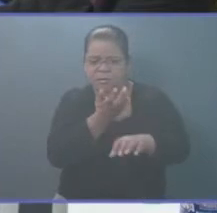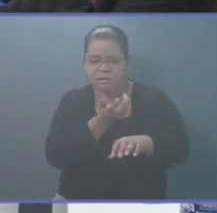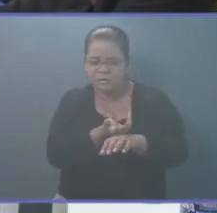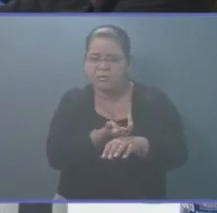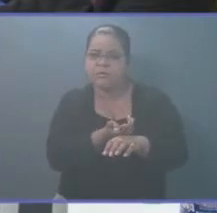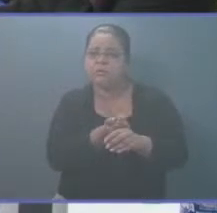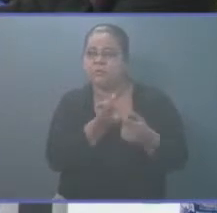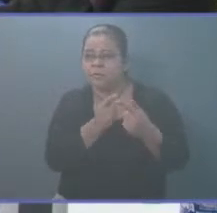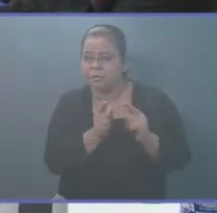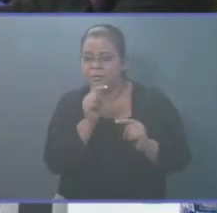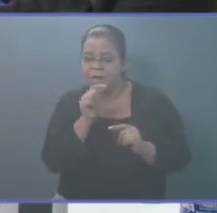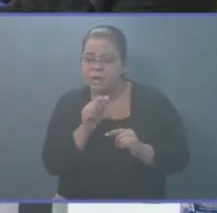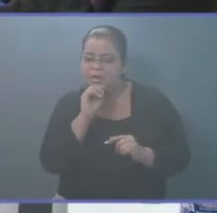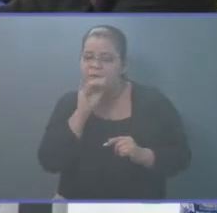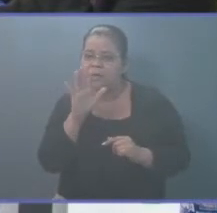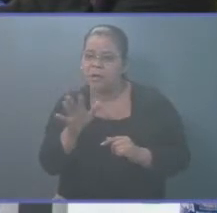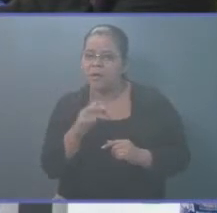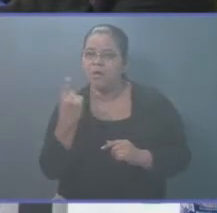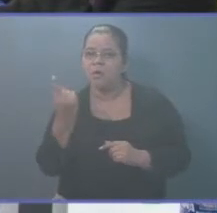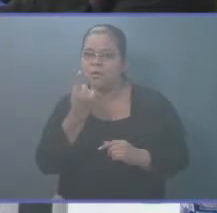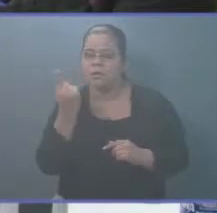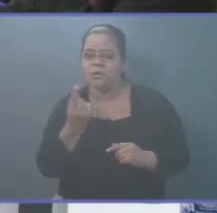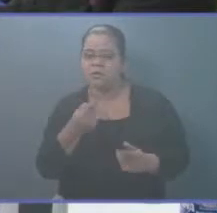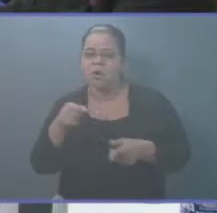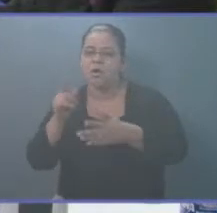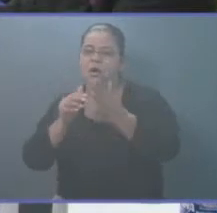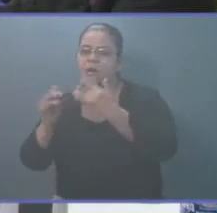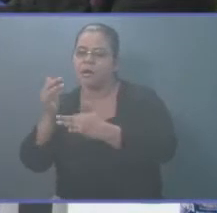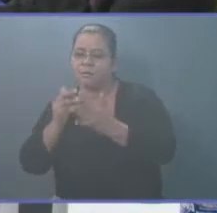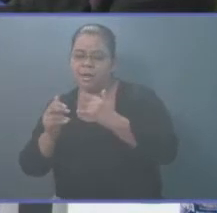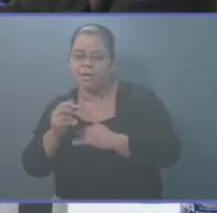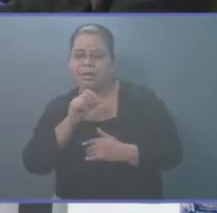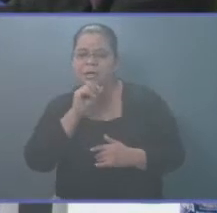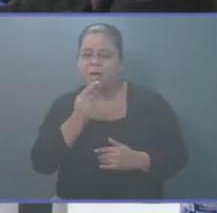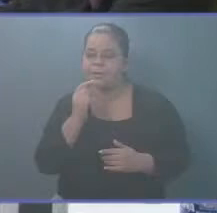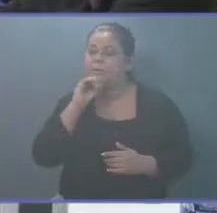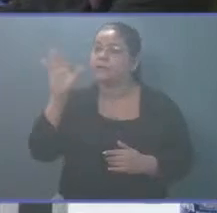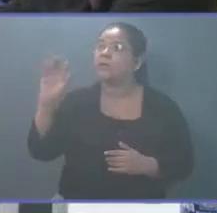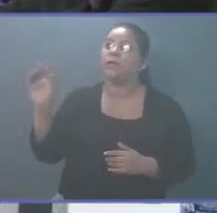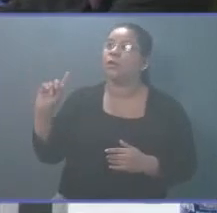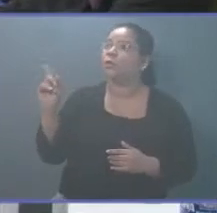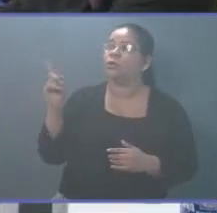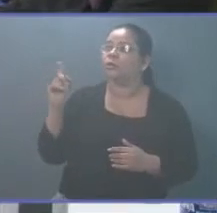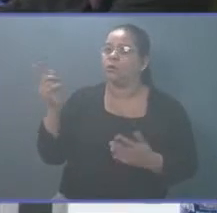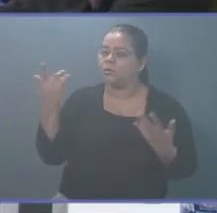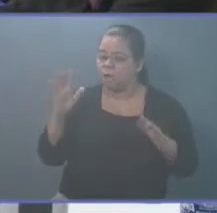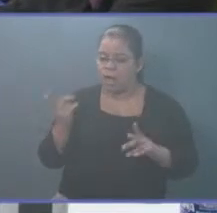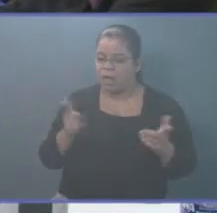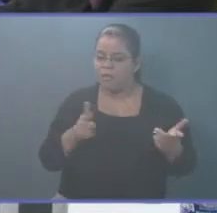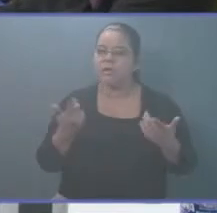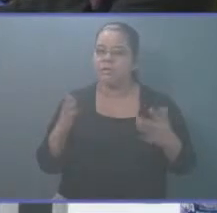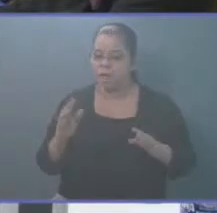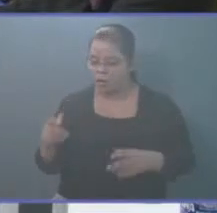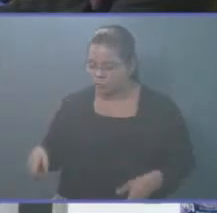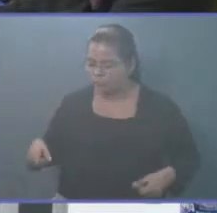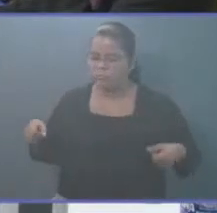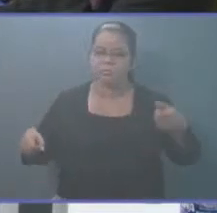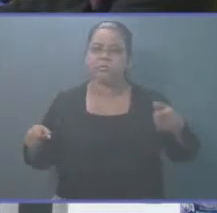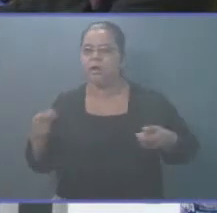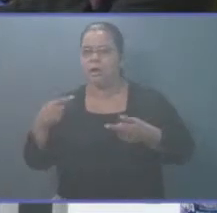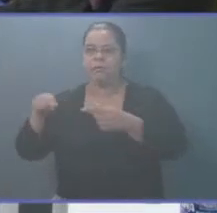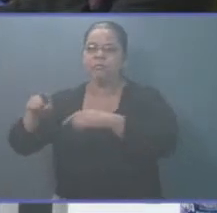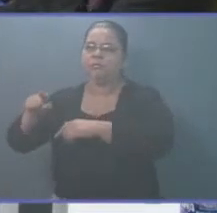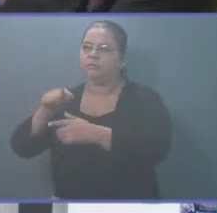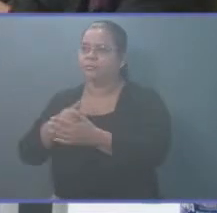tipo empezó a decir de que él solo lo llevaba al mar y la gente adentro decía no, la gente adentro decía que ya estaba lista con sus maletas para pasar la